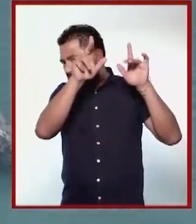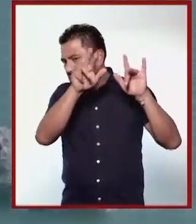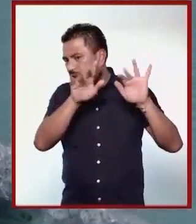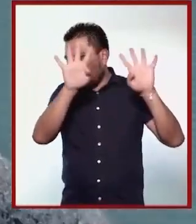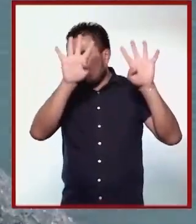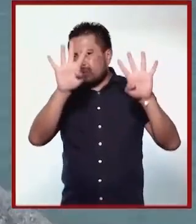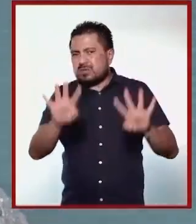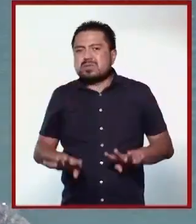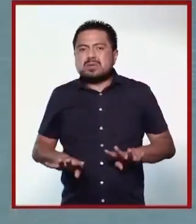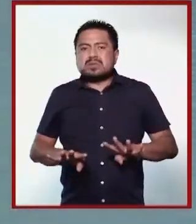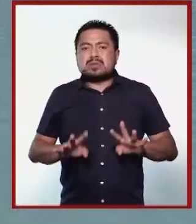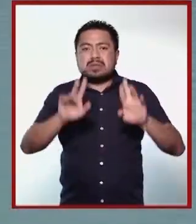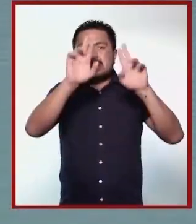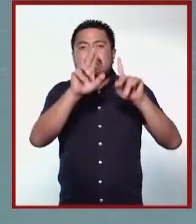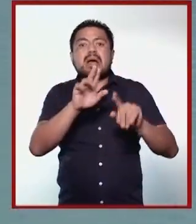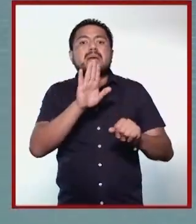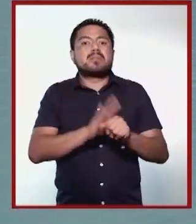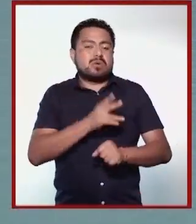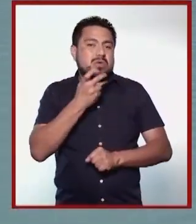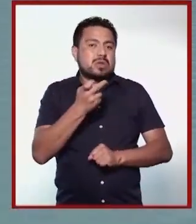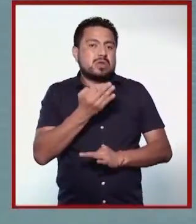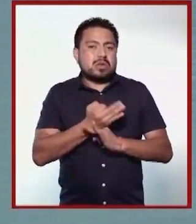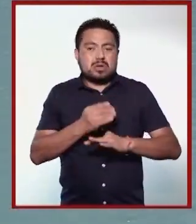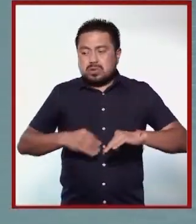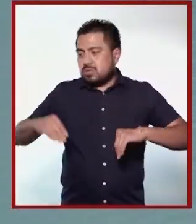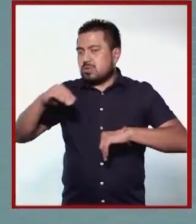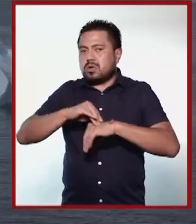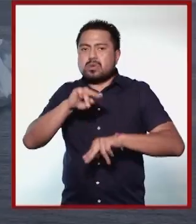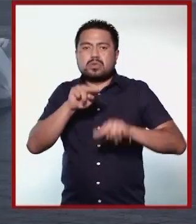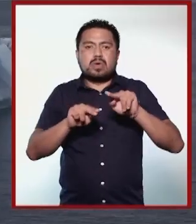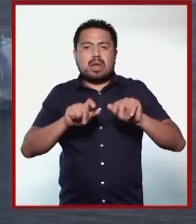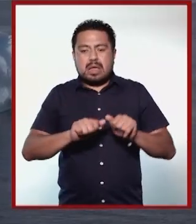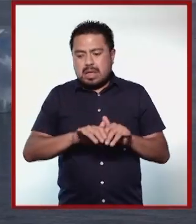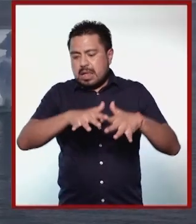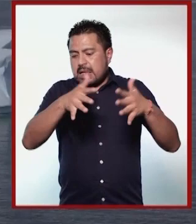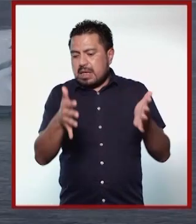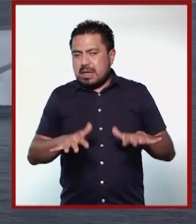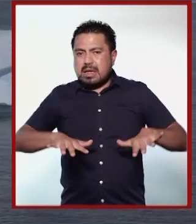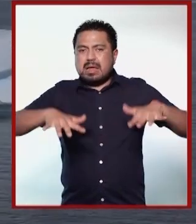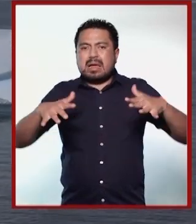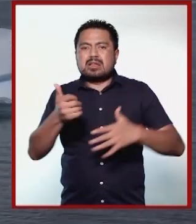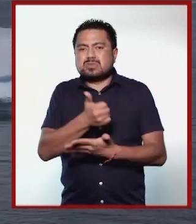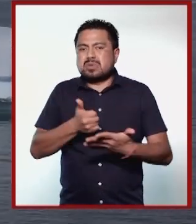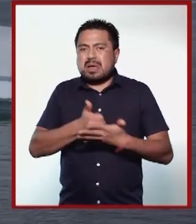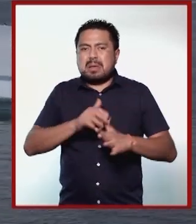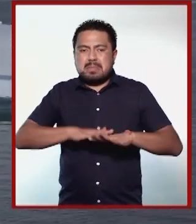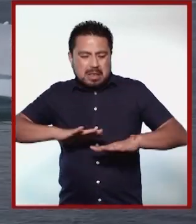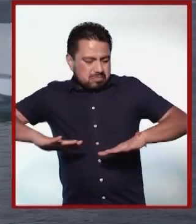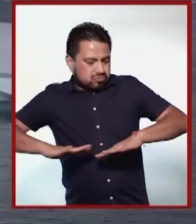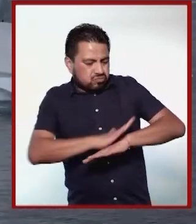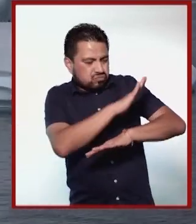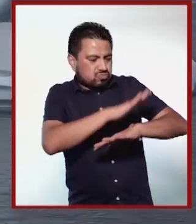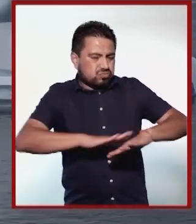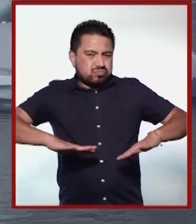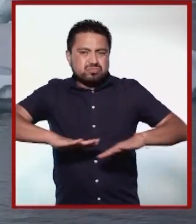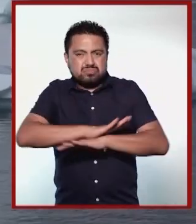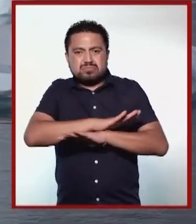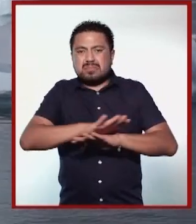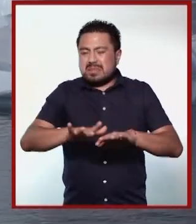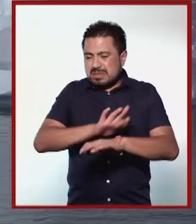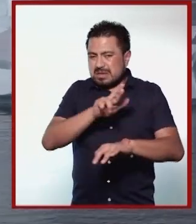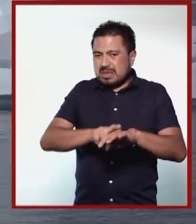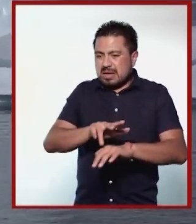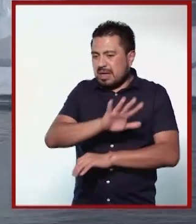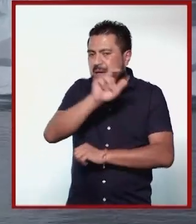se derriten los polos, por lo tanto sube el nivel de los océanos, se inundan las ciudades. Por ejemplo, la mayor parte de